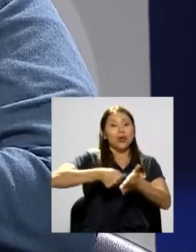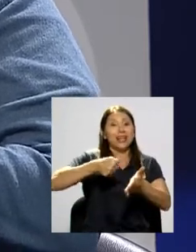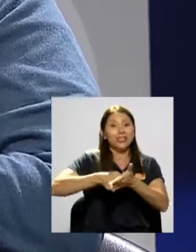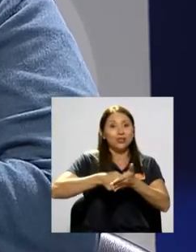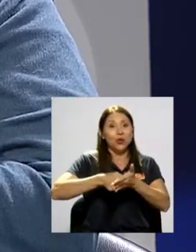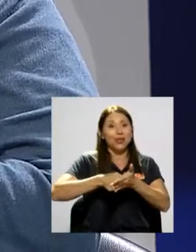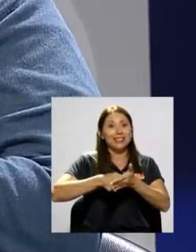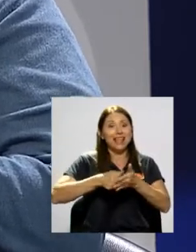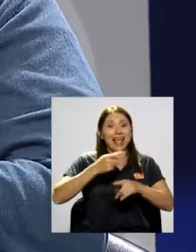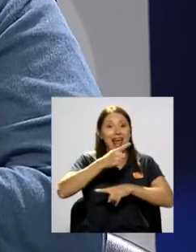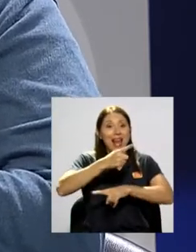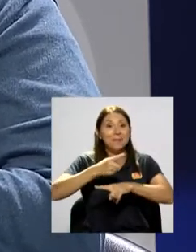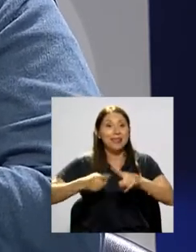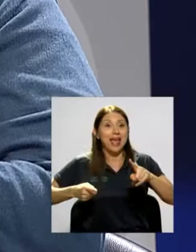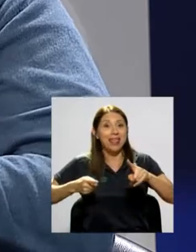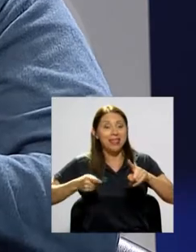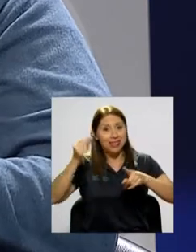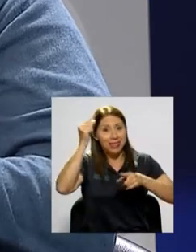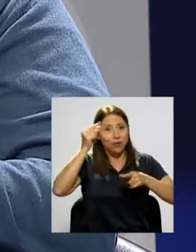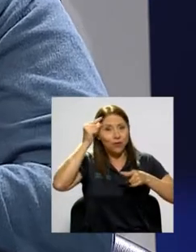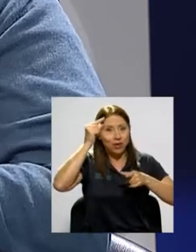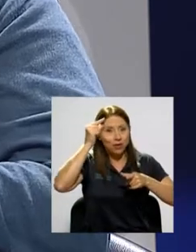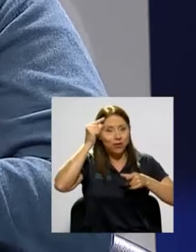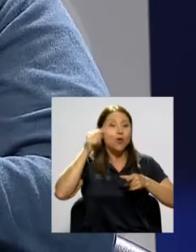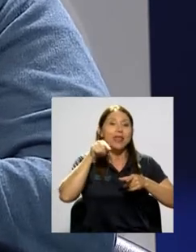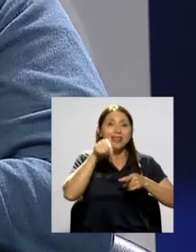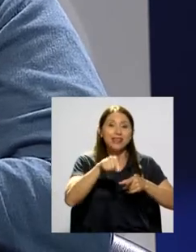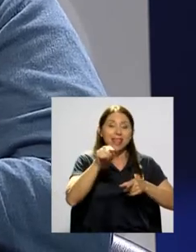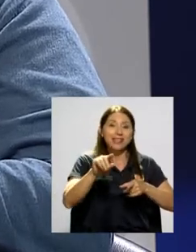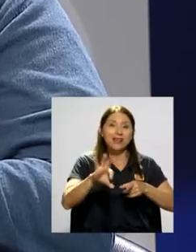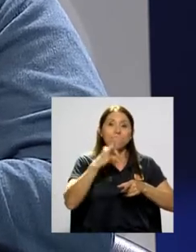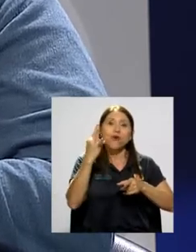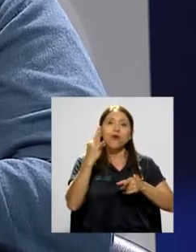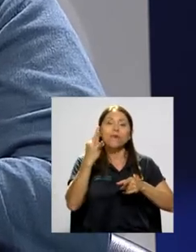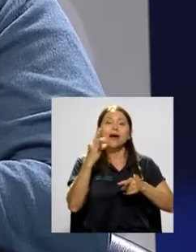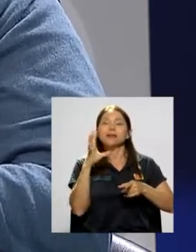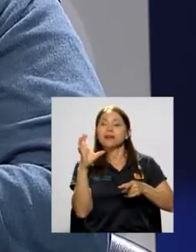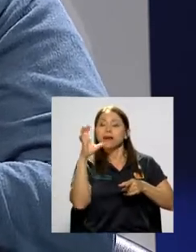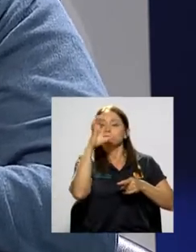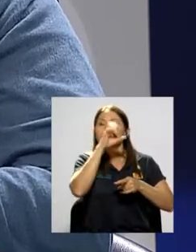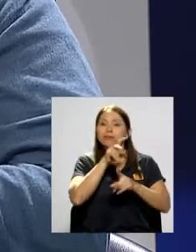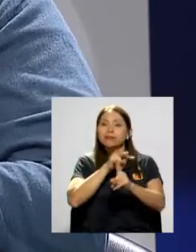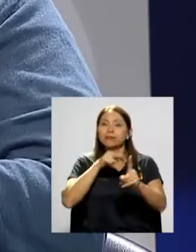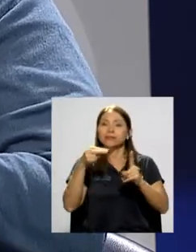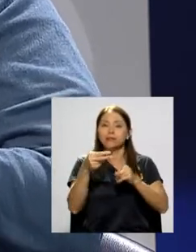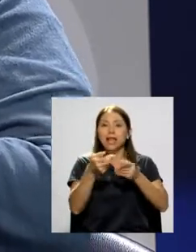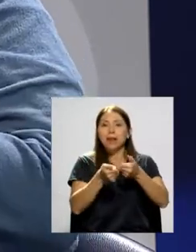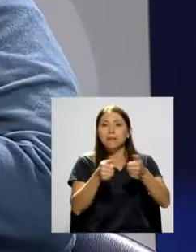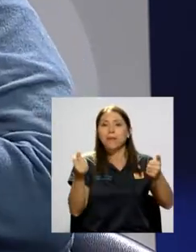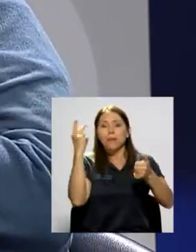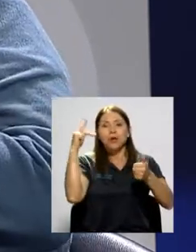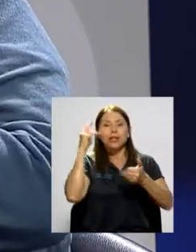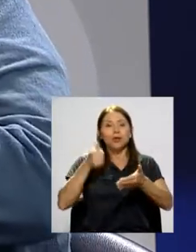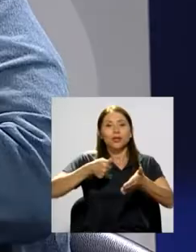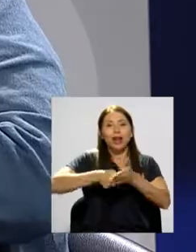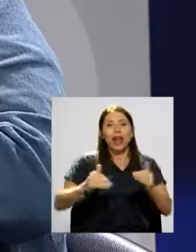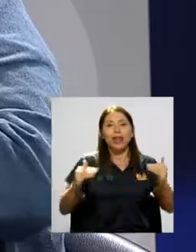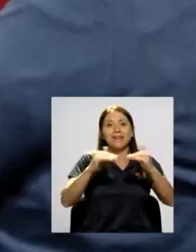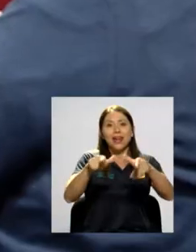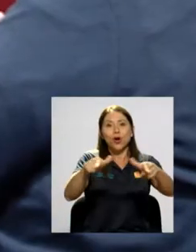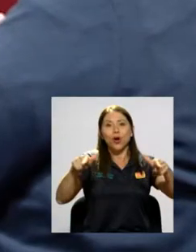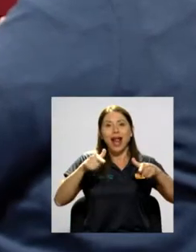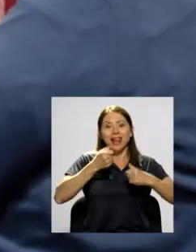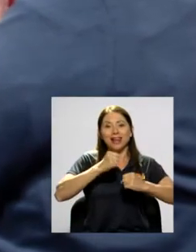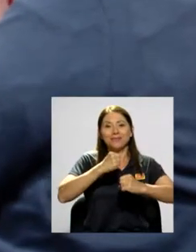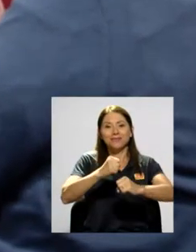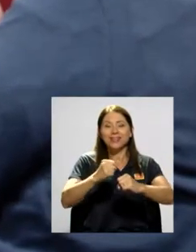alguna forma van configurando el mapa político electoral costarricense a nivel local. Pues le agradecemos mucho,